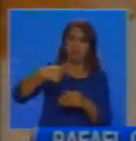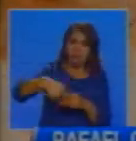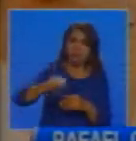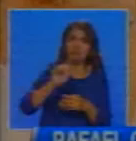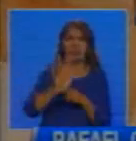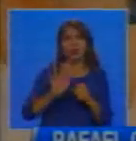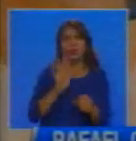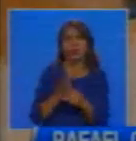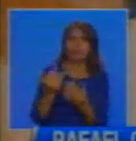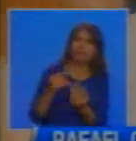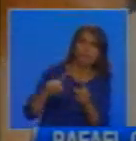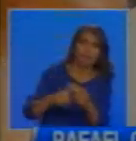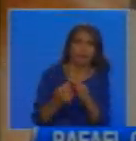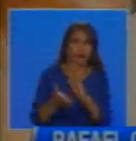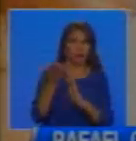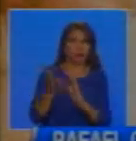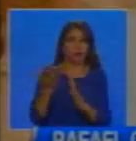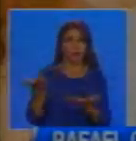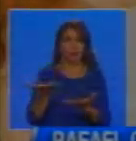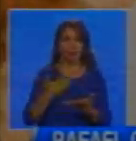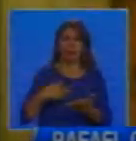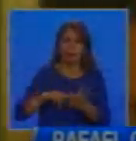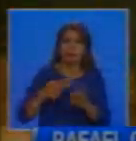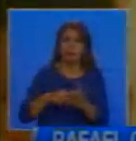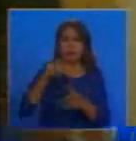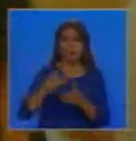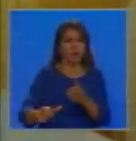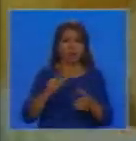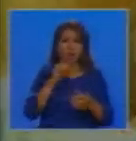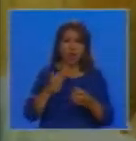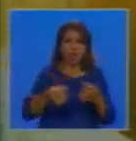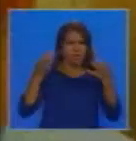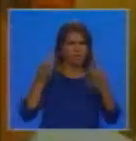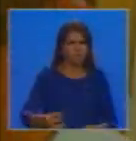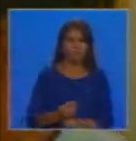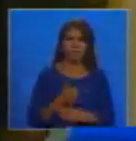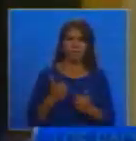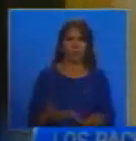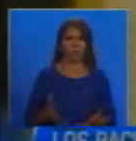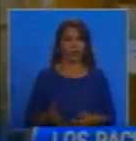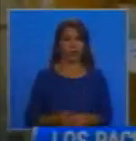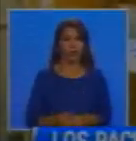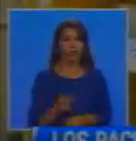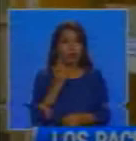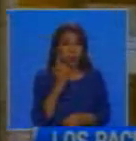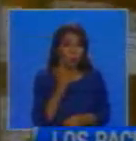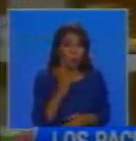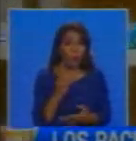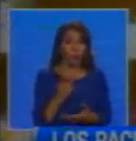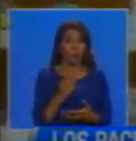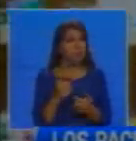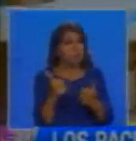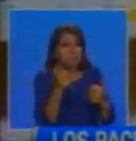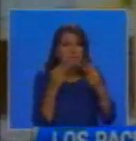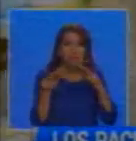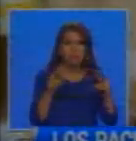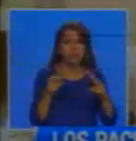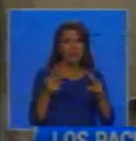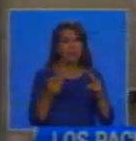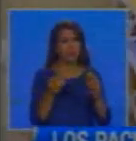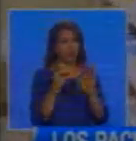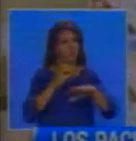¿Ya qué más se puede hacer? Ha sido incompetencia. De lo único que no se quejó es del stock de medicina que se encontraba en